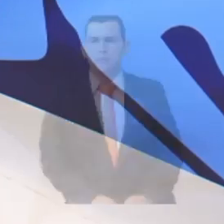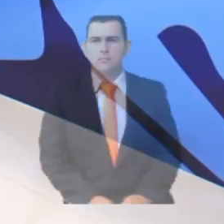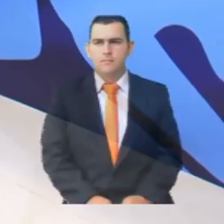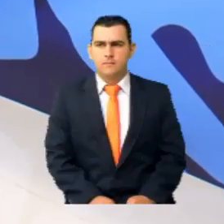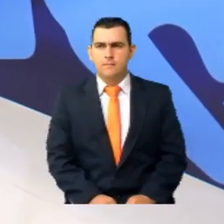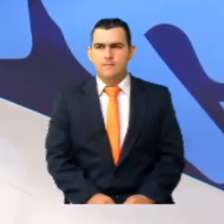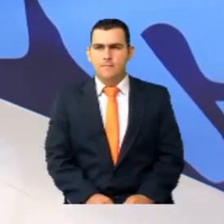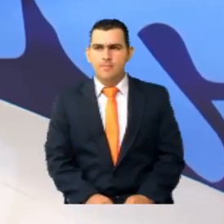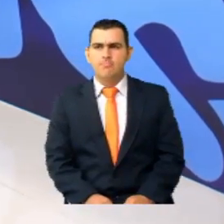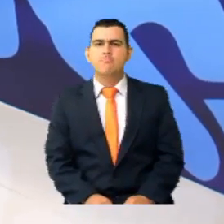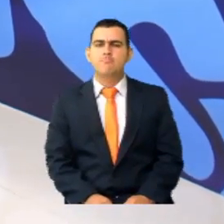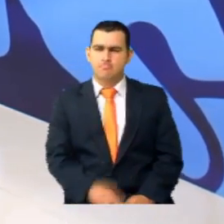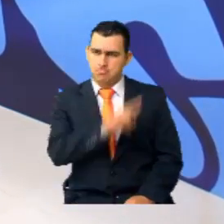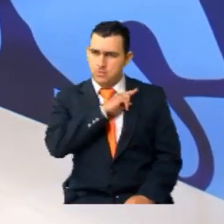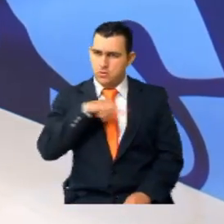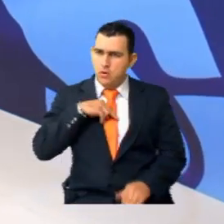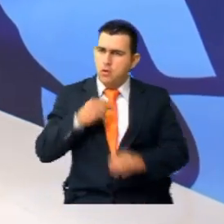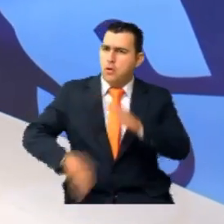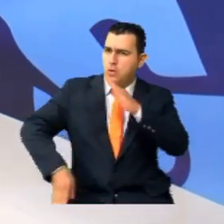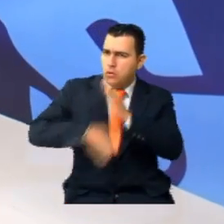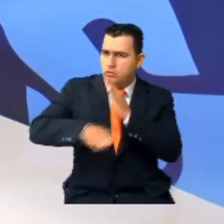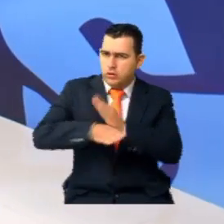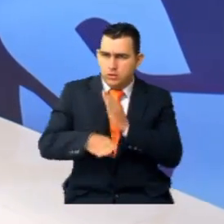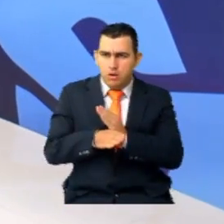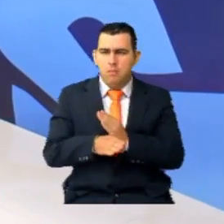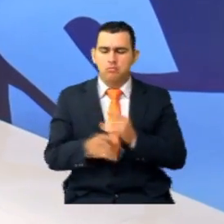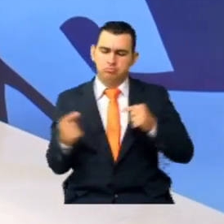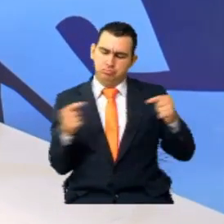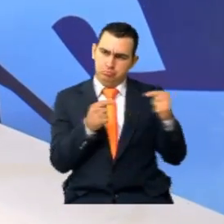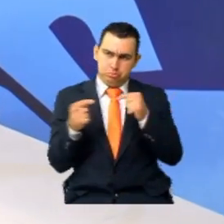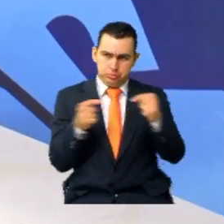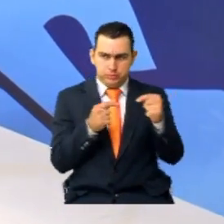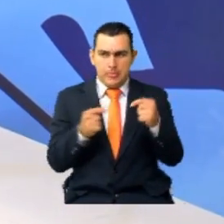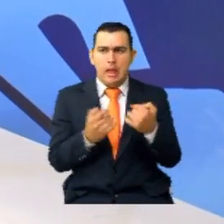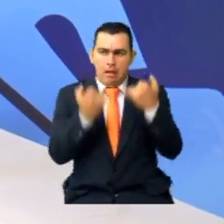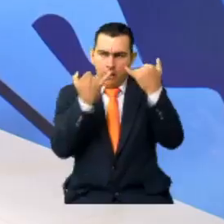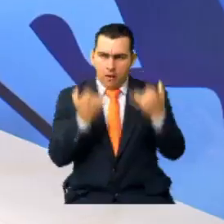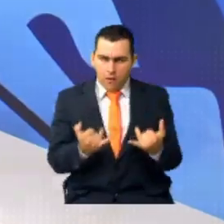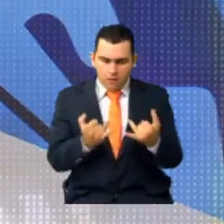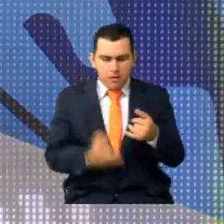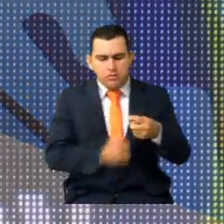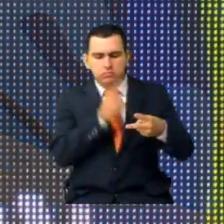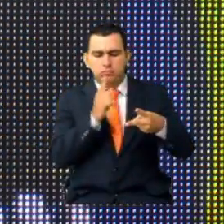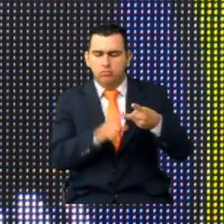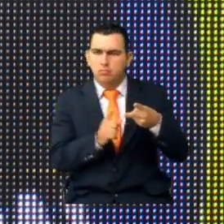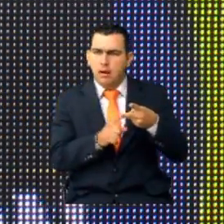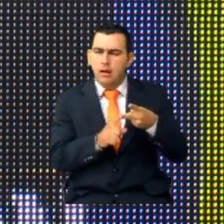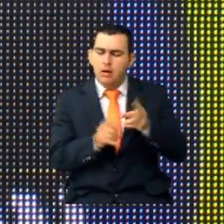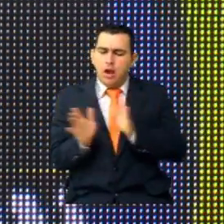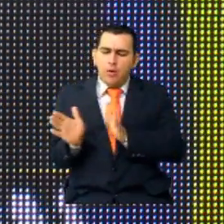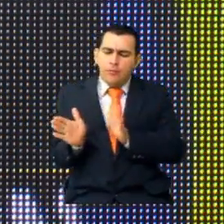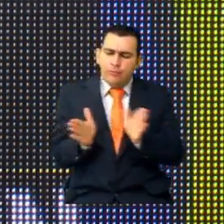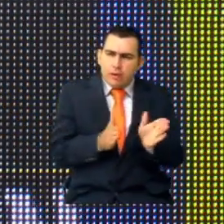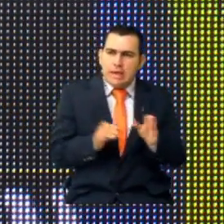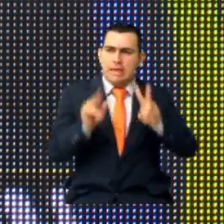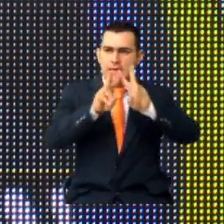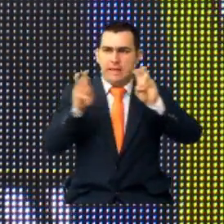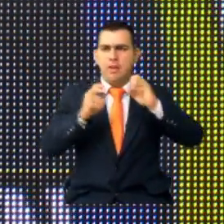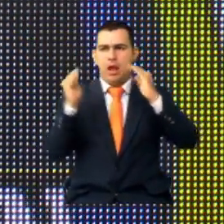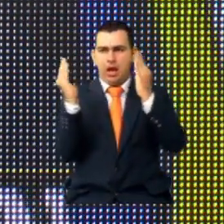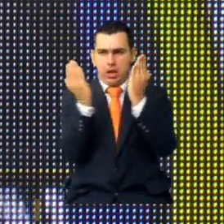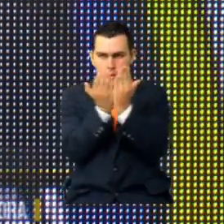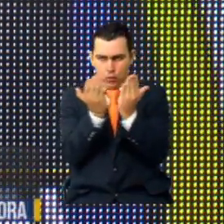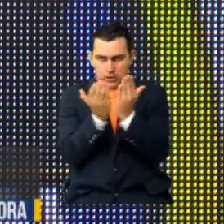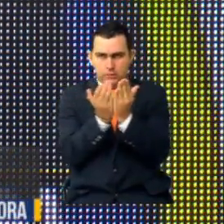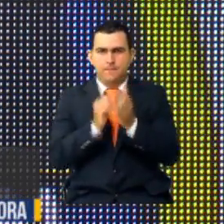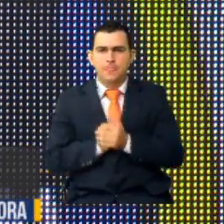Nosotros continuamos con el debate de la decisión. En este momento iniciamos el segmento de preguntas para el tema de educación. Recordamos que 7 candidatos